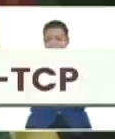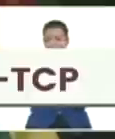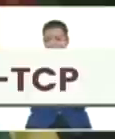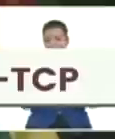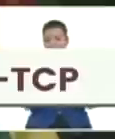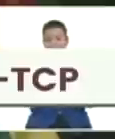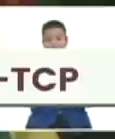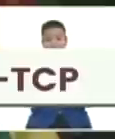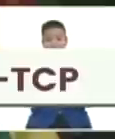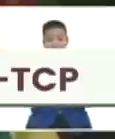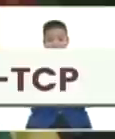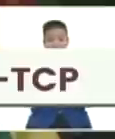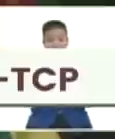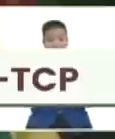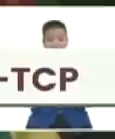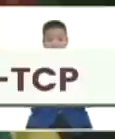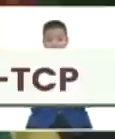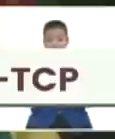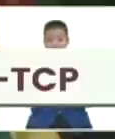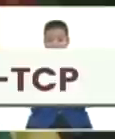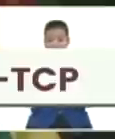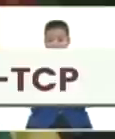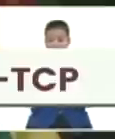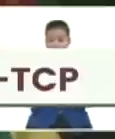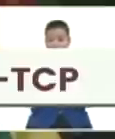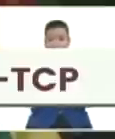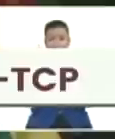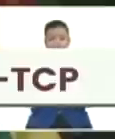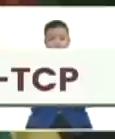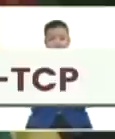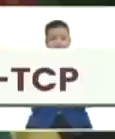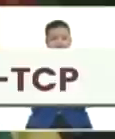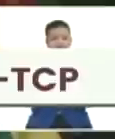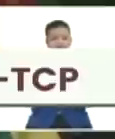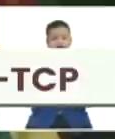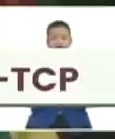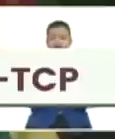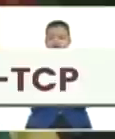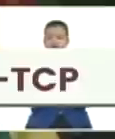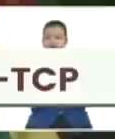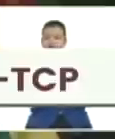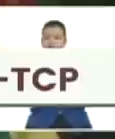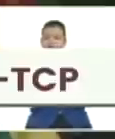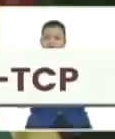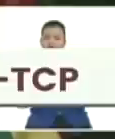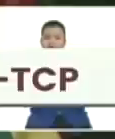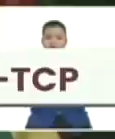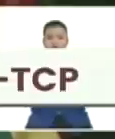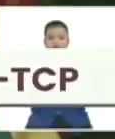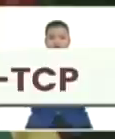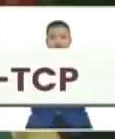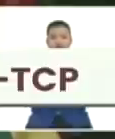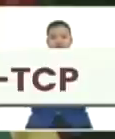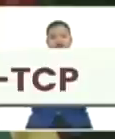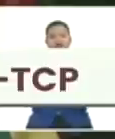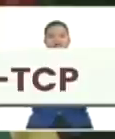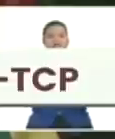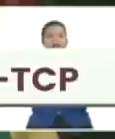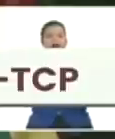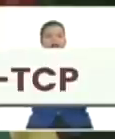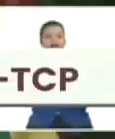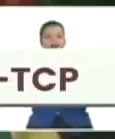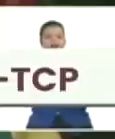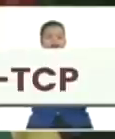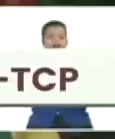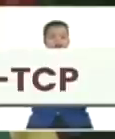Hoy, 27 de mayo, en Bolivia se celebra el Día de la Madre. Y quiero